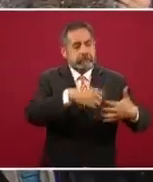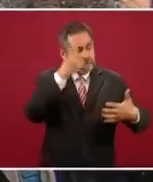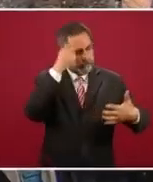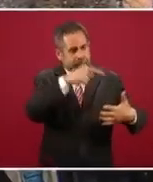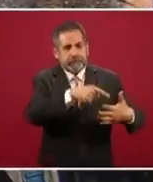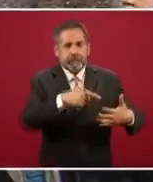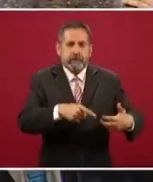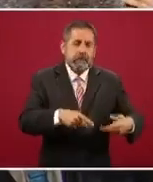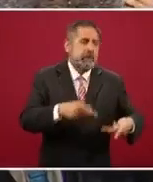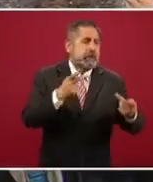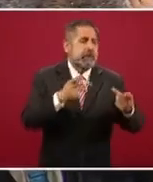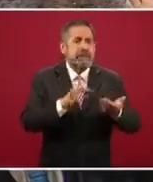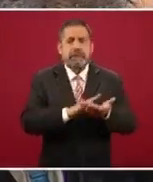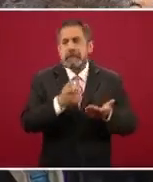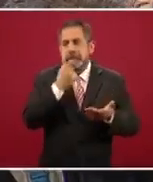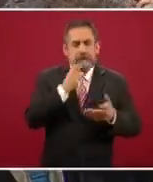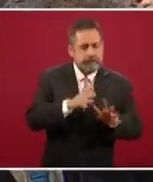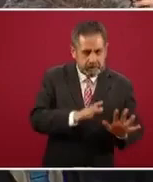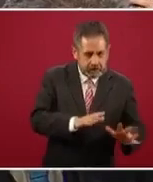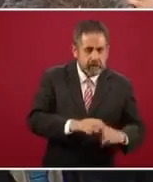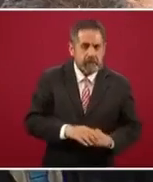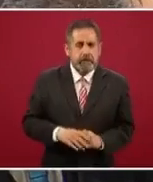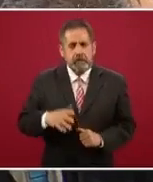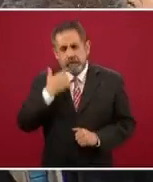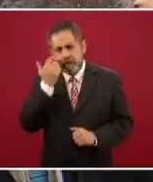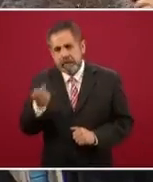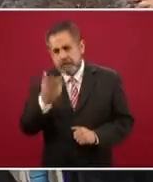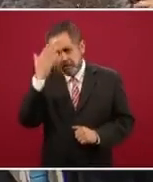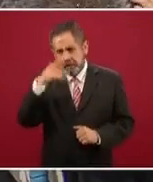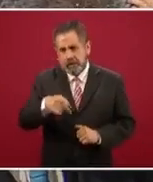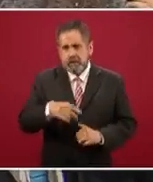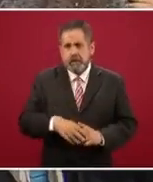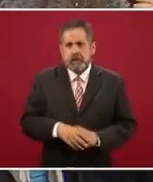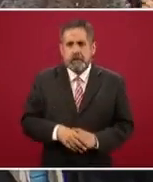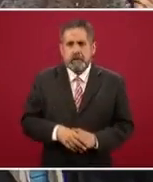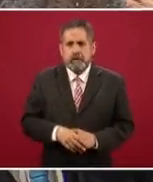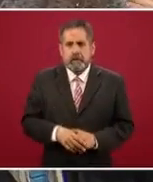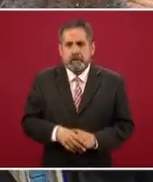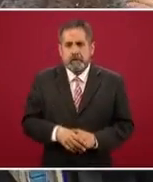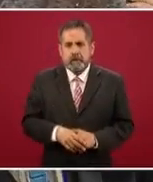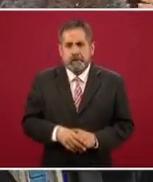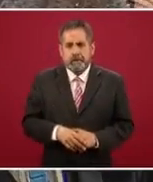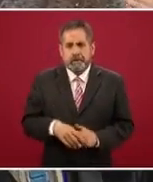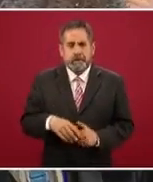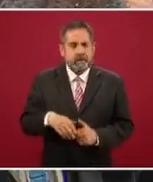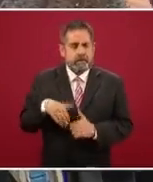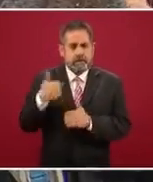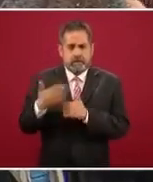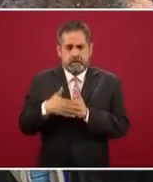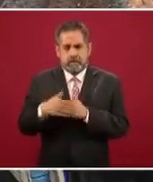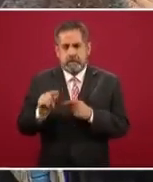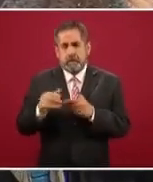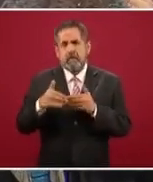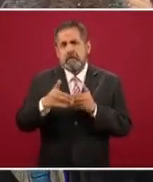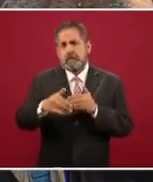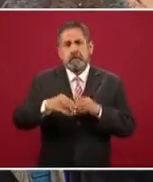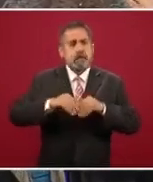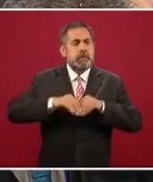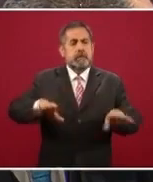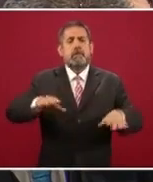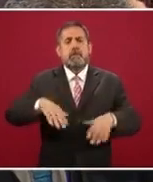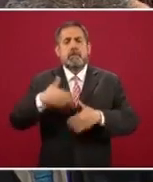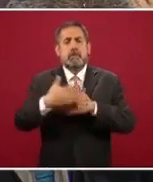que vendían, que surtían medicinas. Yo quisiera preguntarle, en breve está por lanzarse una